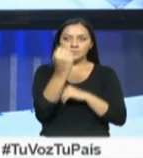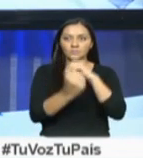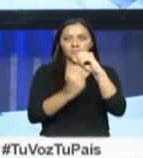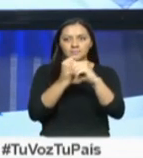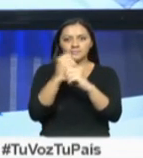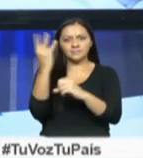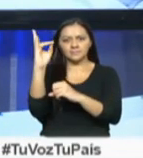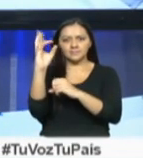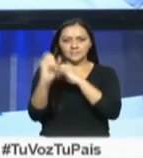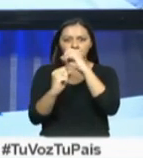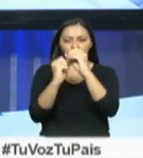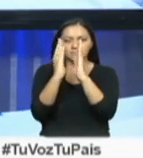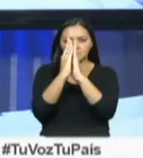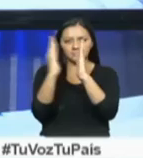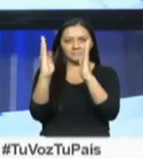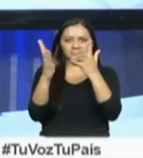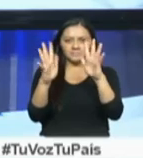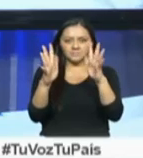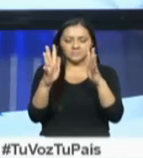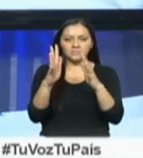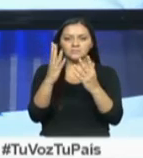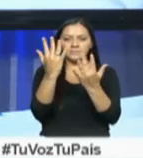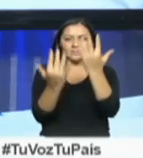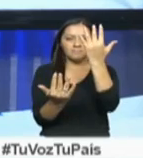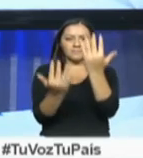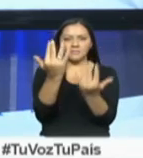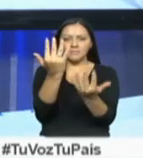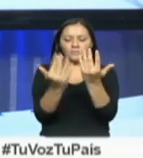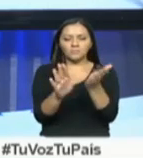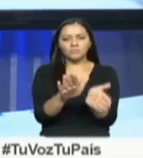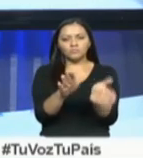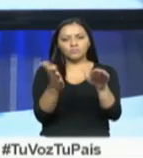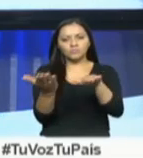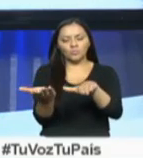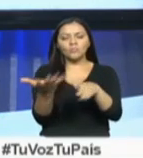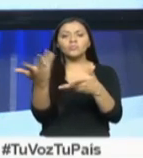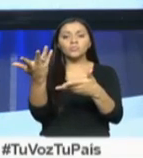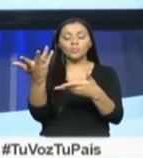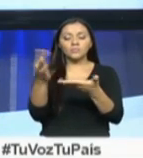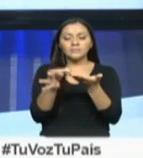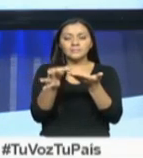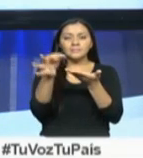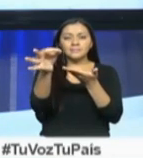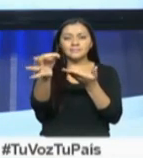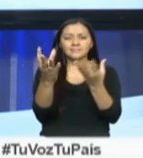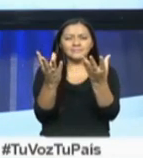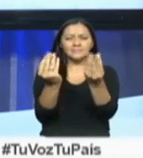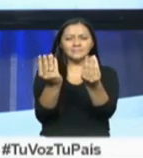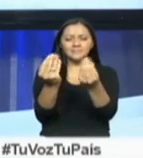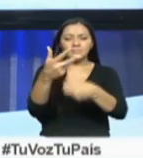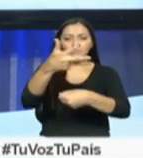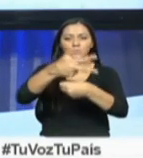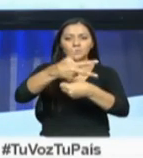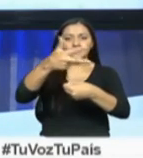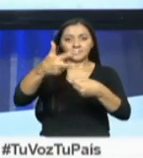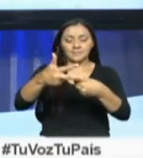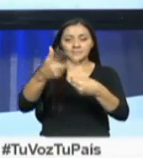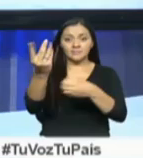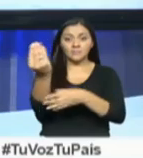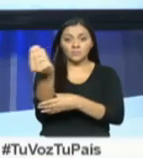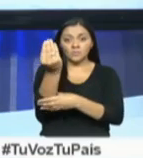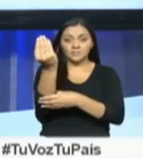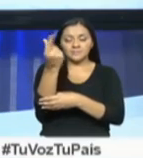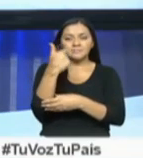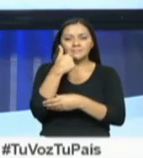años murieron en un incendio del hogar Virgen de la Asunción, un lugar superpoblado de acogida de adolescentes en situación